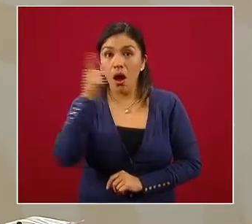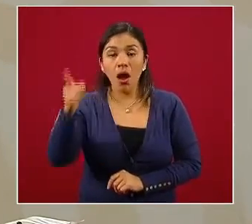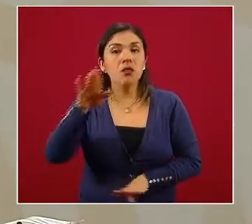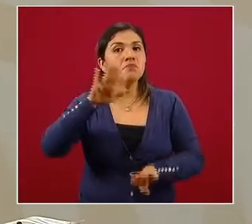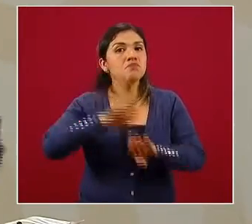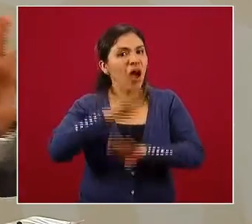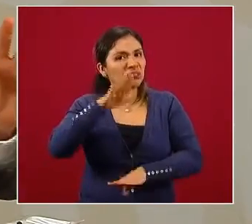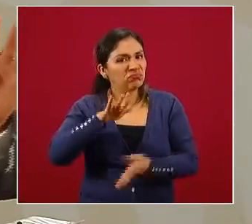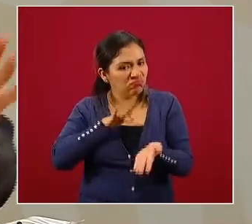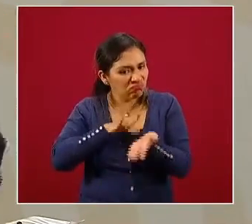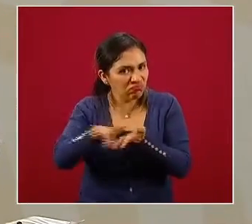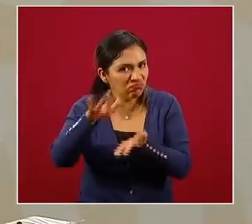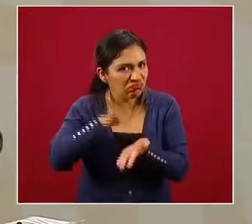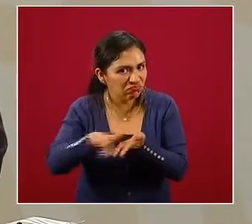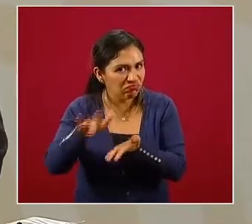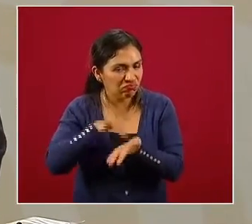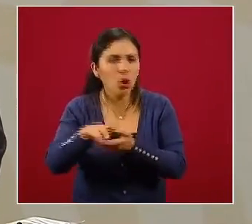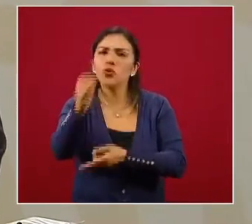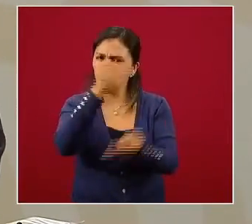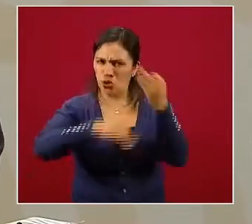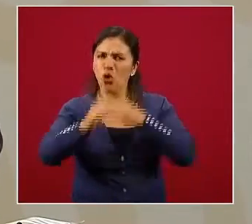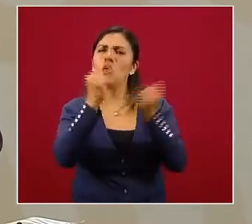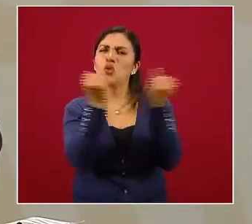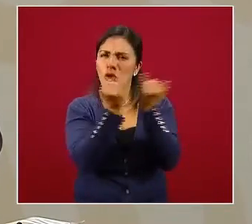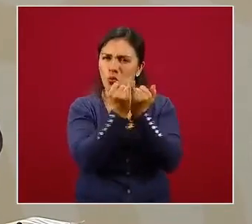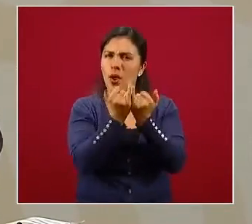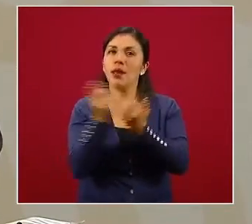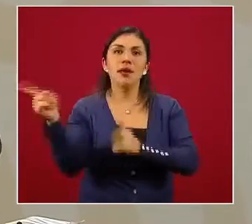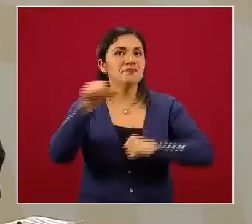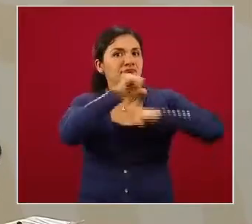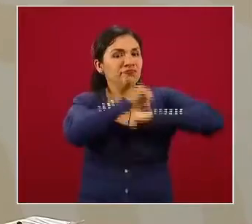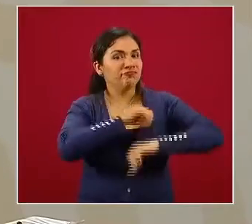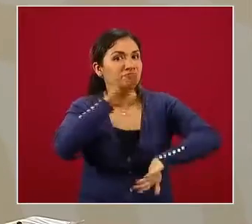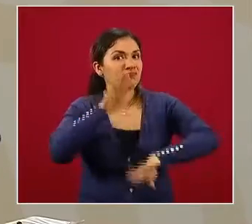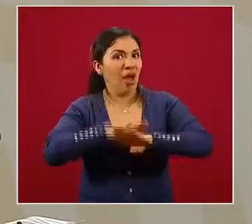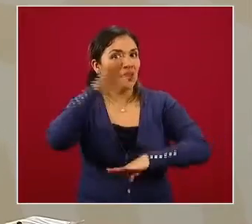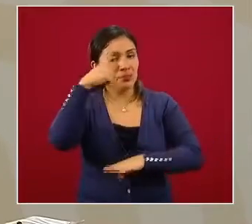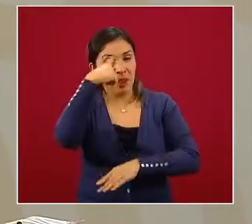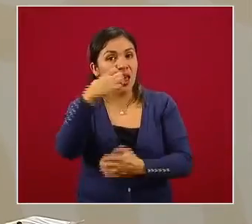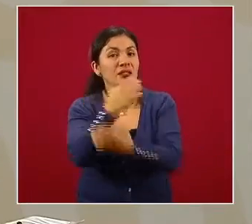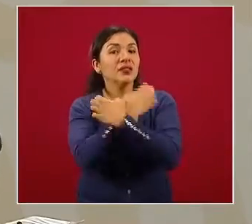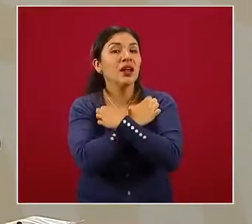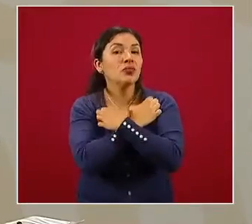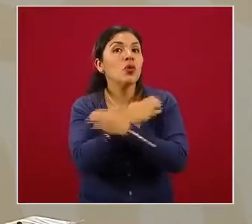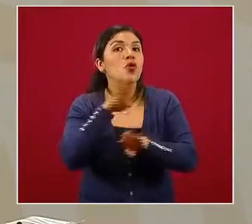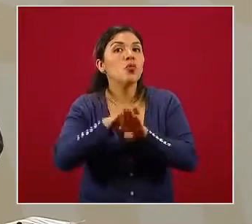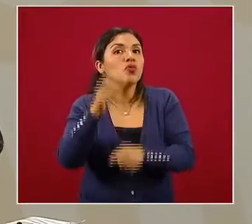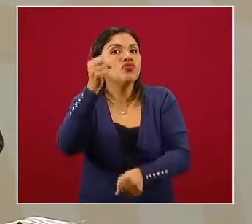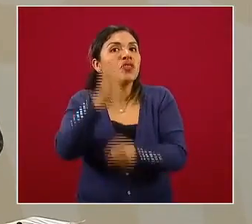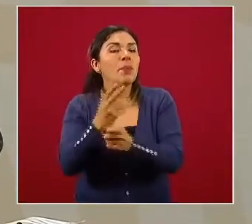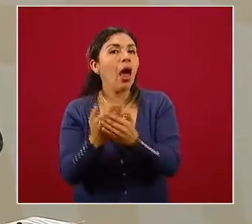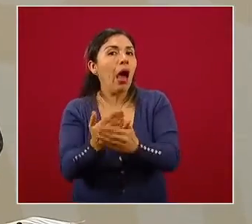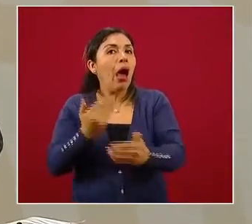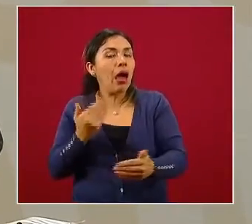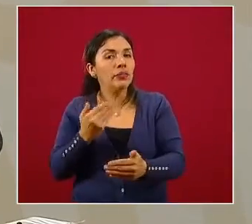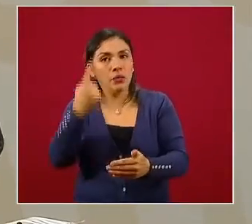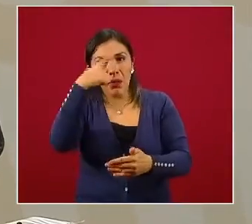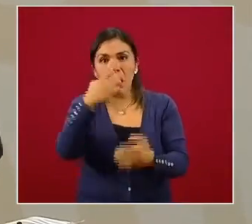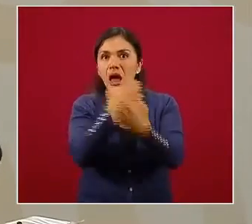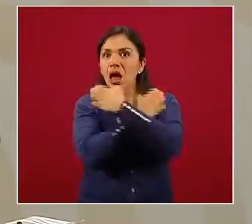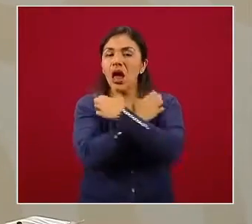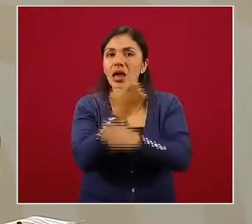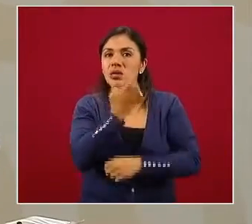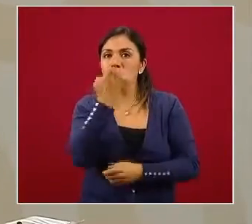más comprometidos, sin menospreciar a todos los demás secretarias y secretarios, pero en este caso por la temprana intervención del sistema